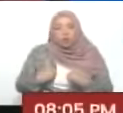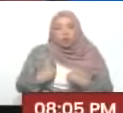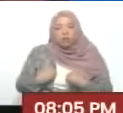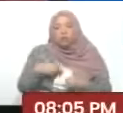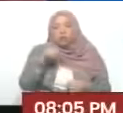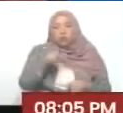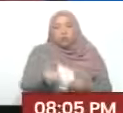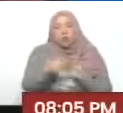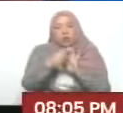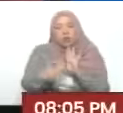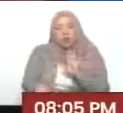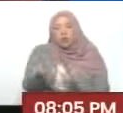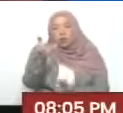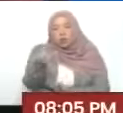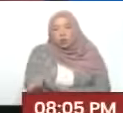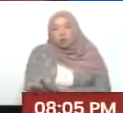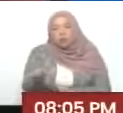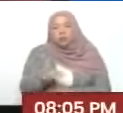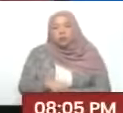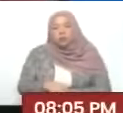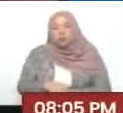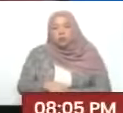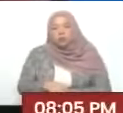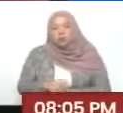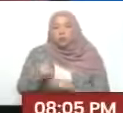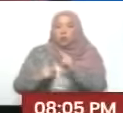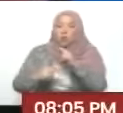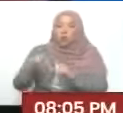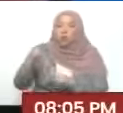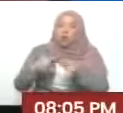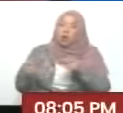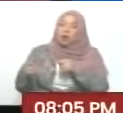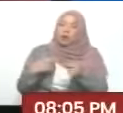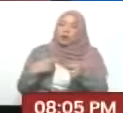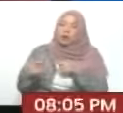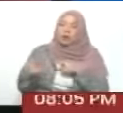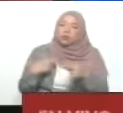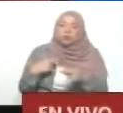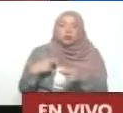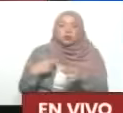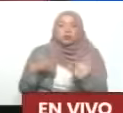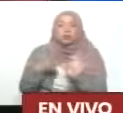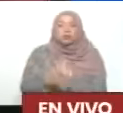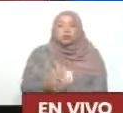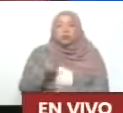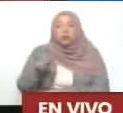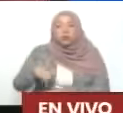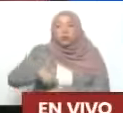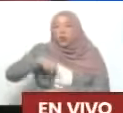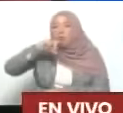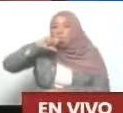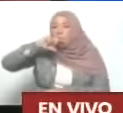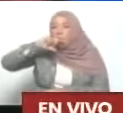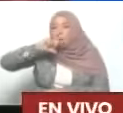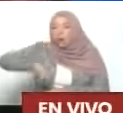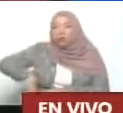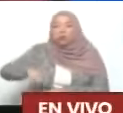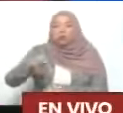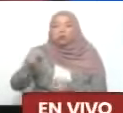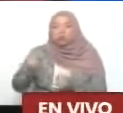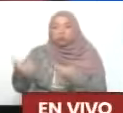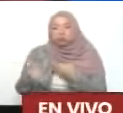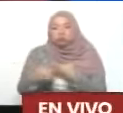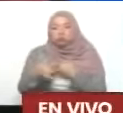los derechos de la gente. Y tratan de construir un relato basado en el odio, en la